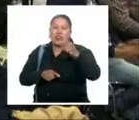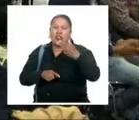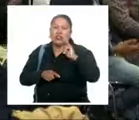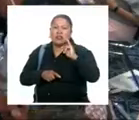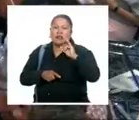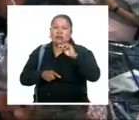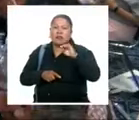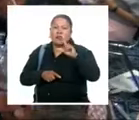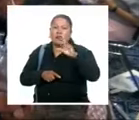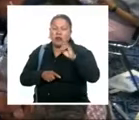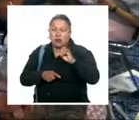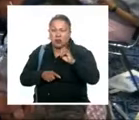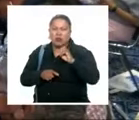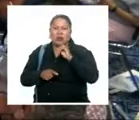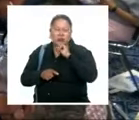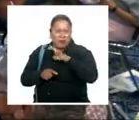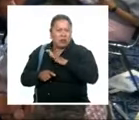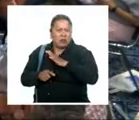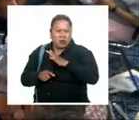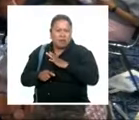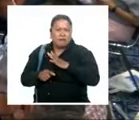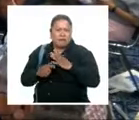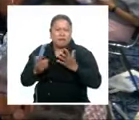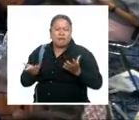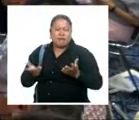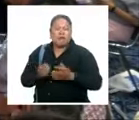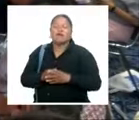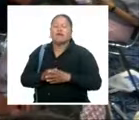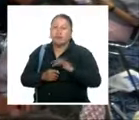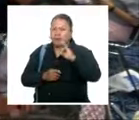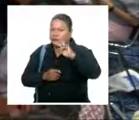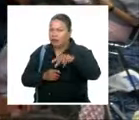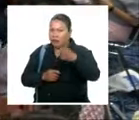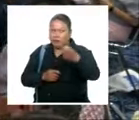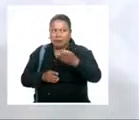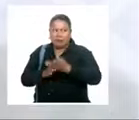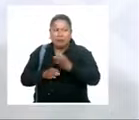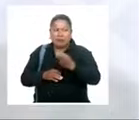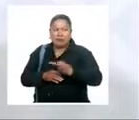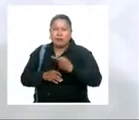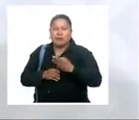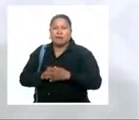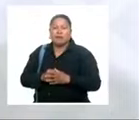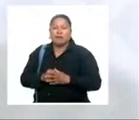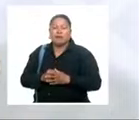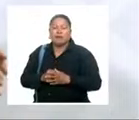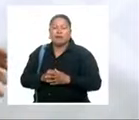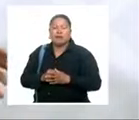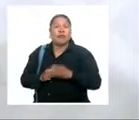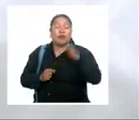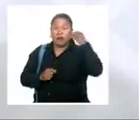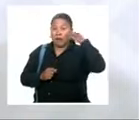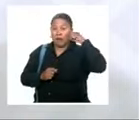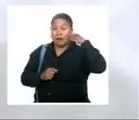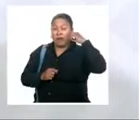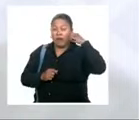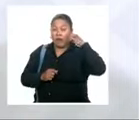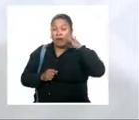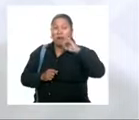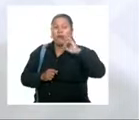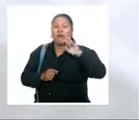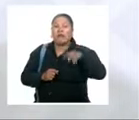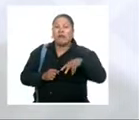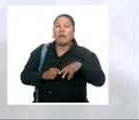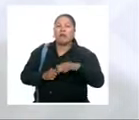que también tengan dicha distinción? Muchas gracias por tu pregunta. Oaxaca efectivamente era, en